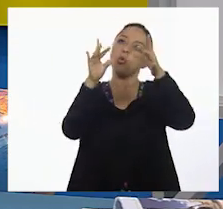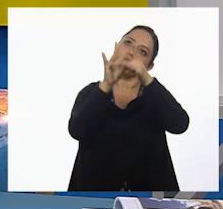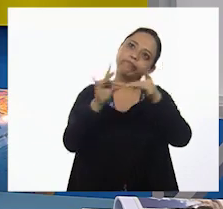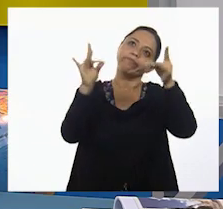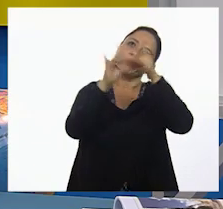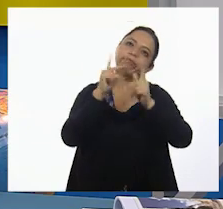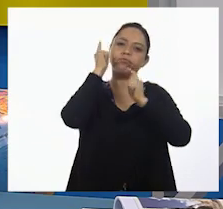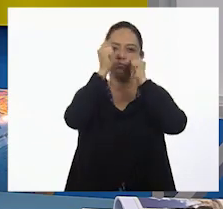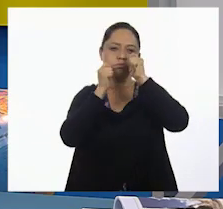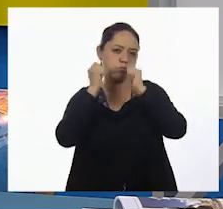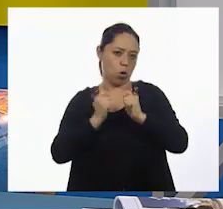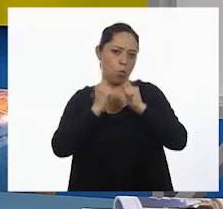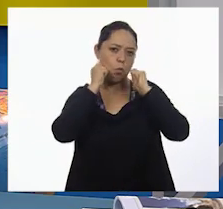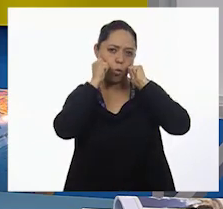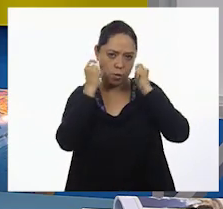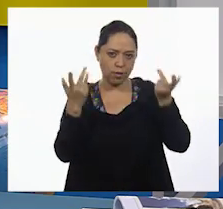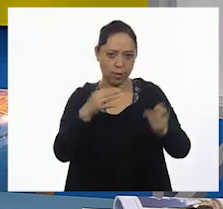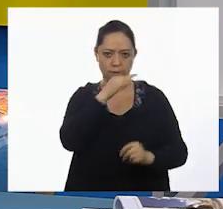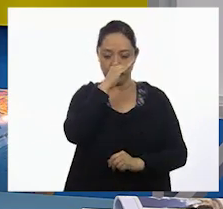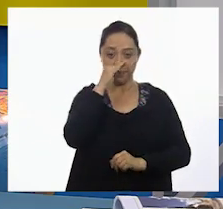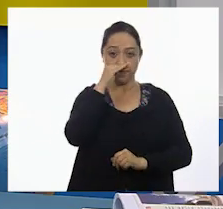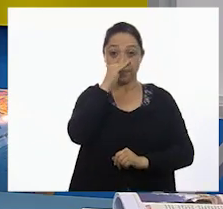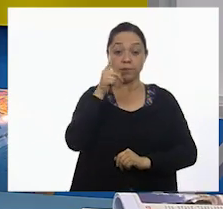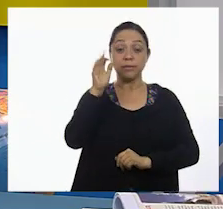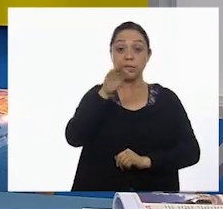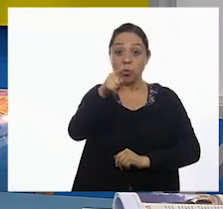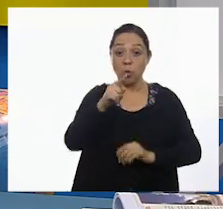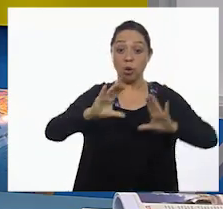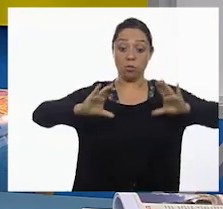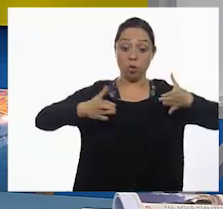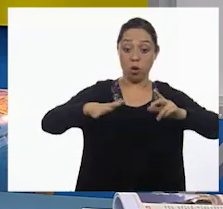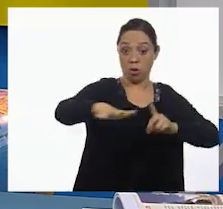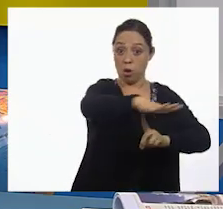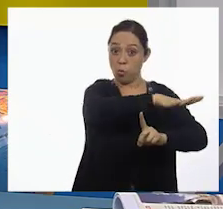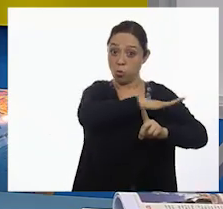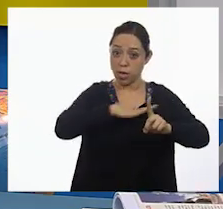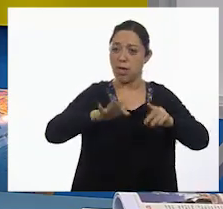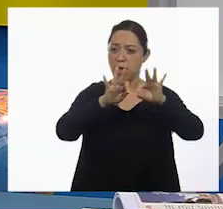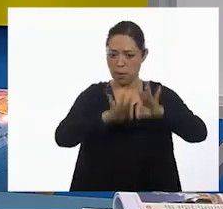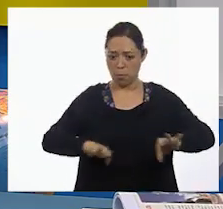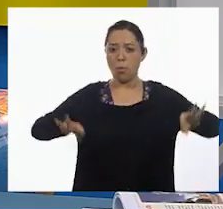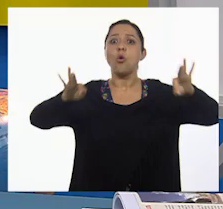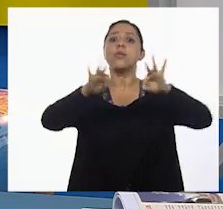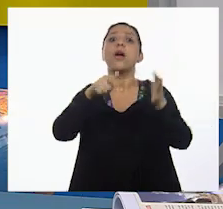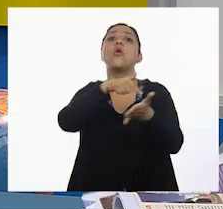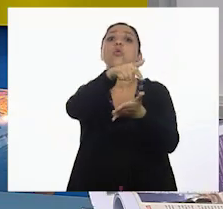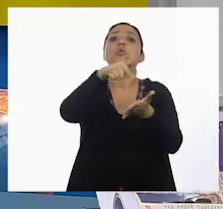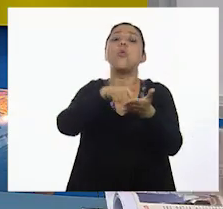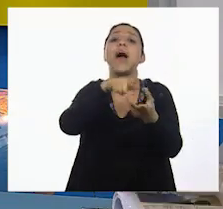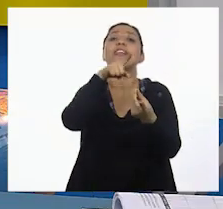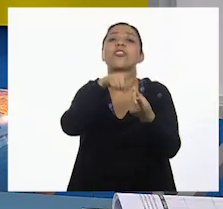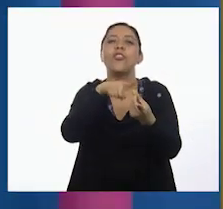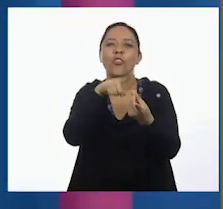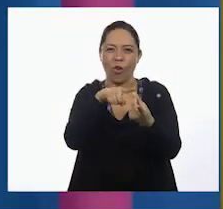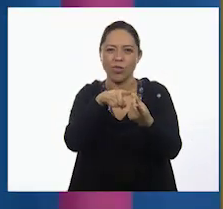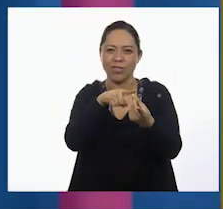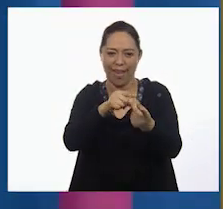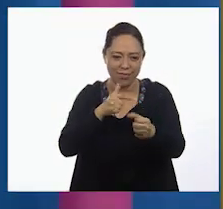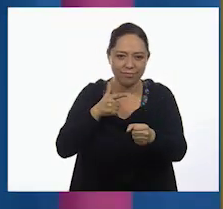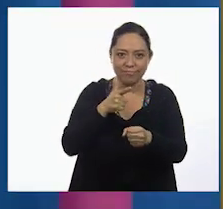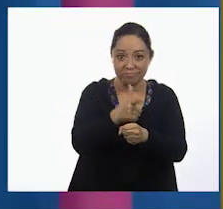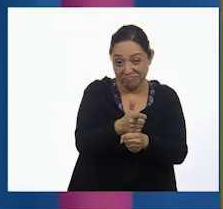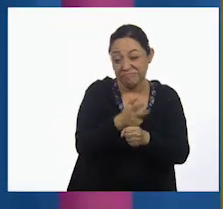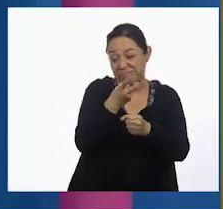o inclusive aunque no, si estás hablando de tu comunidad, es importante pues conocer la ubicación geográfica. Nos faltaría